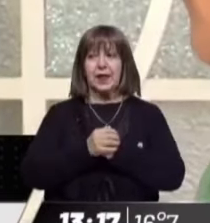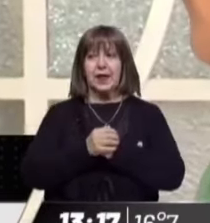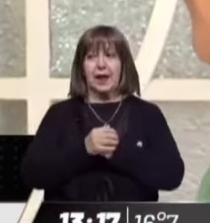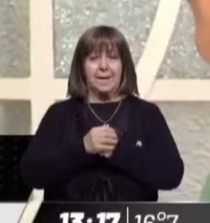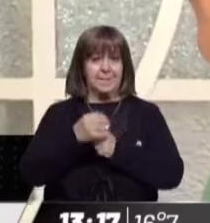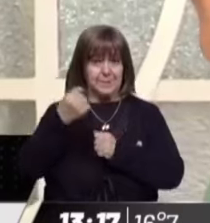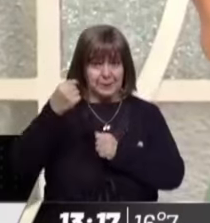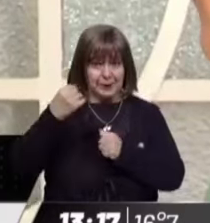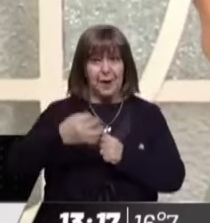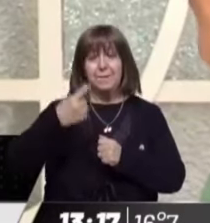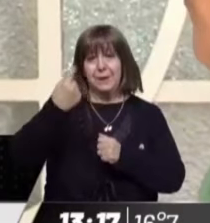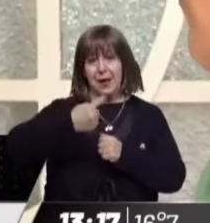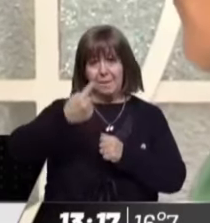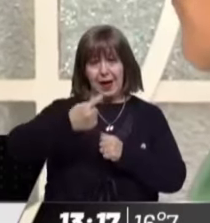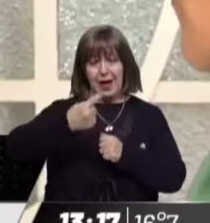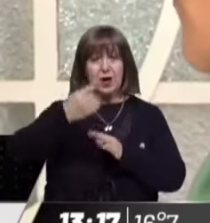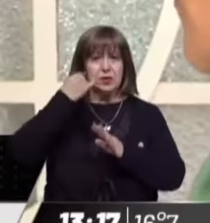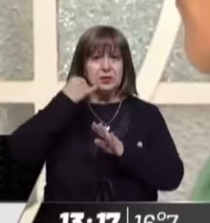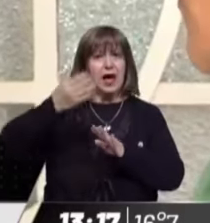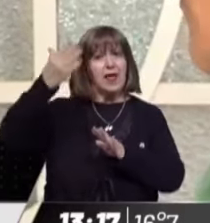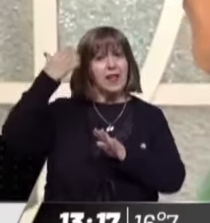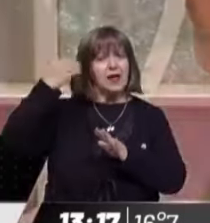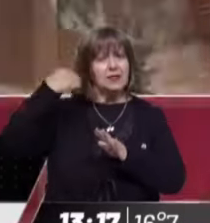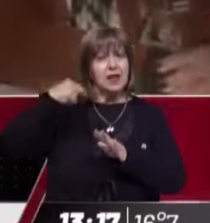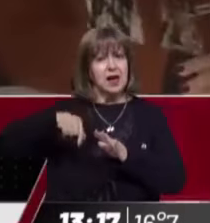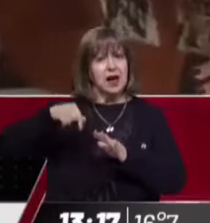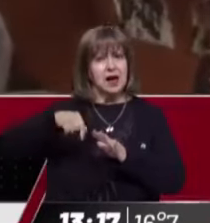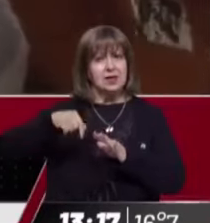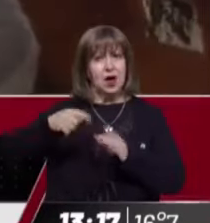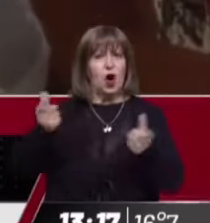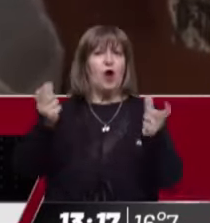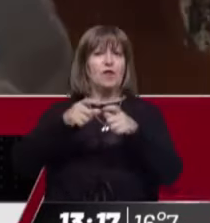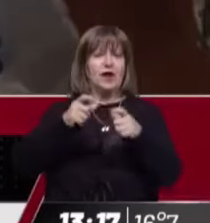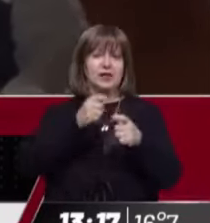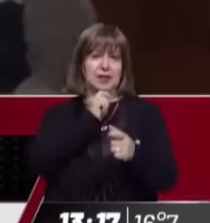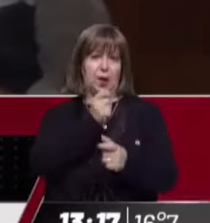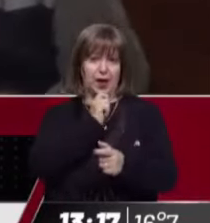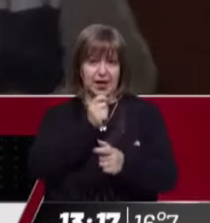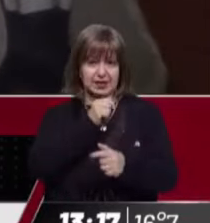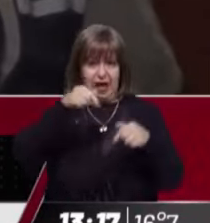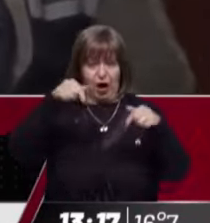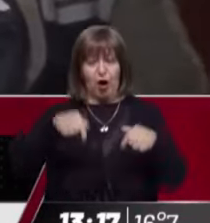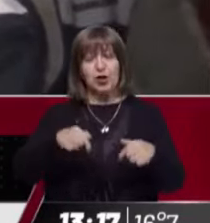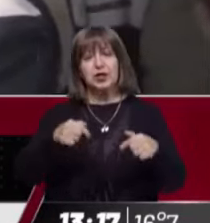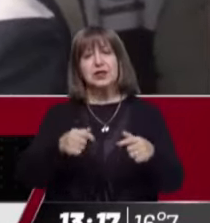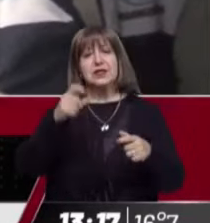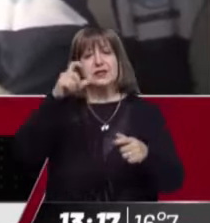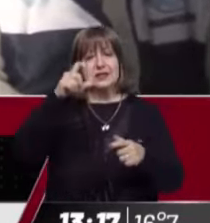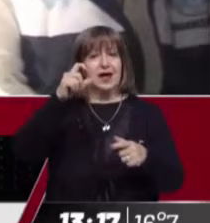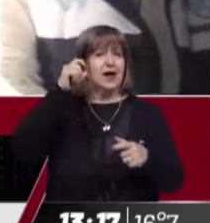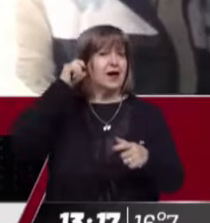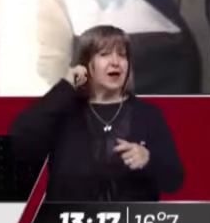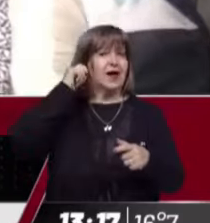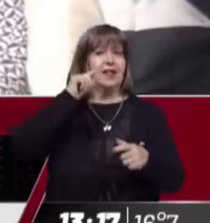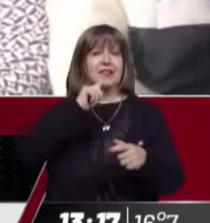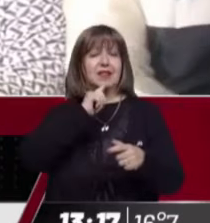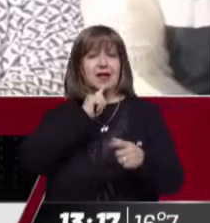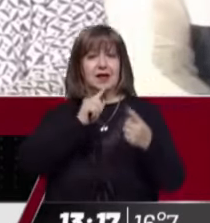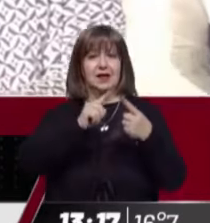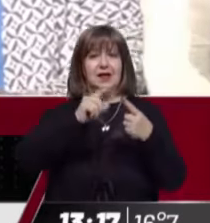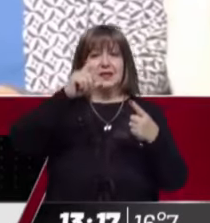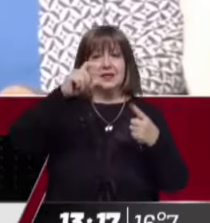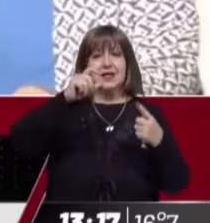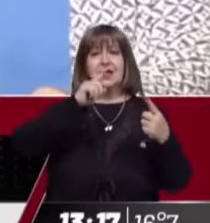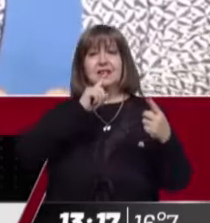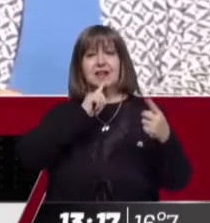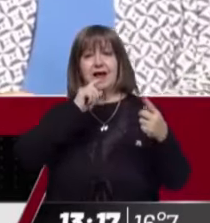temprano, desde ayer y hoy que hubo una conferencia de prensa con armadas de la CGT, la CTA de los trabajadores,